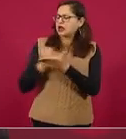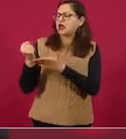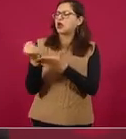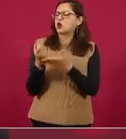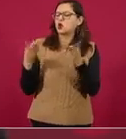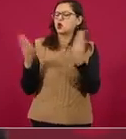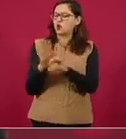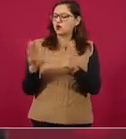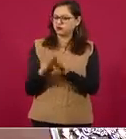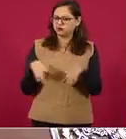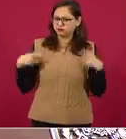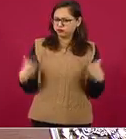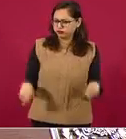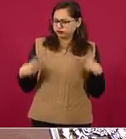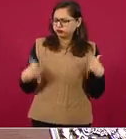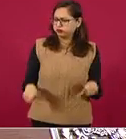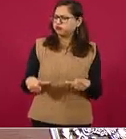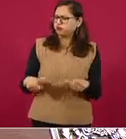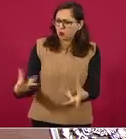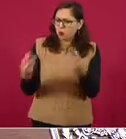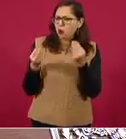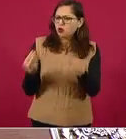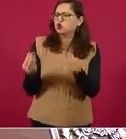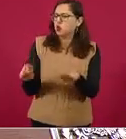para tener tanto dinero.